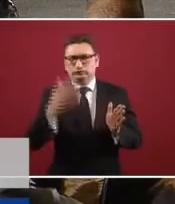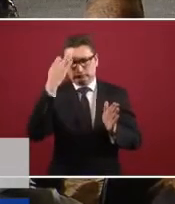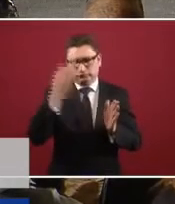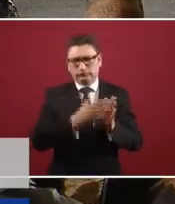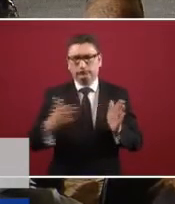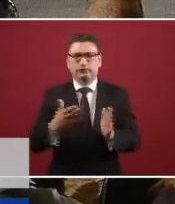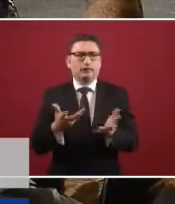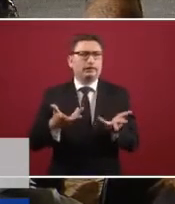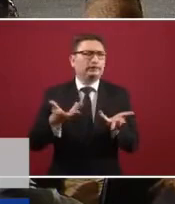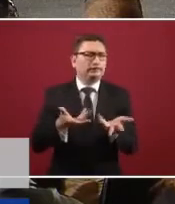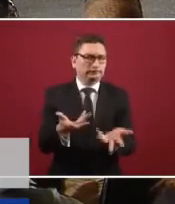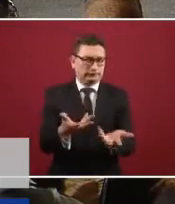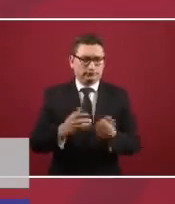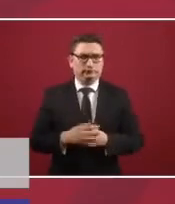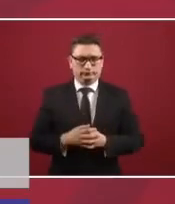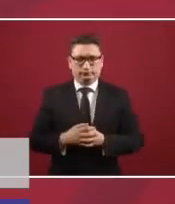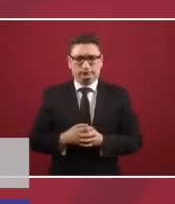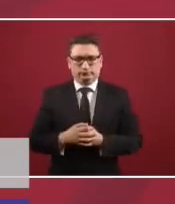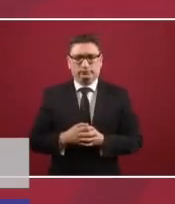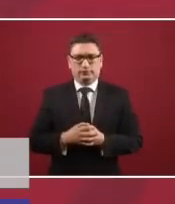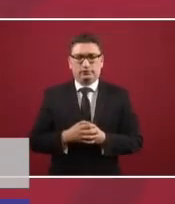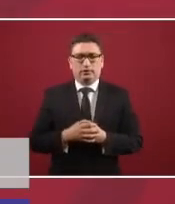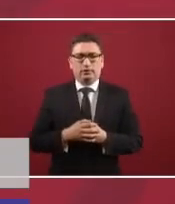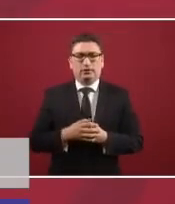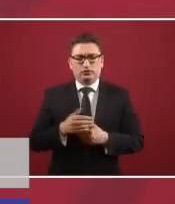zona centro de la Ciudad de México.